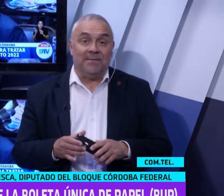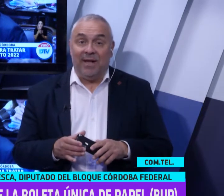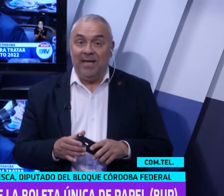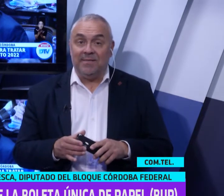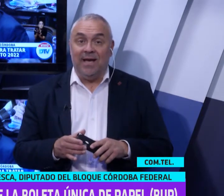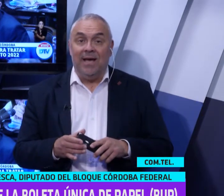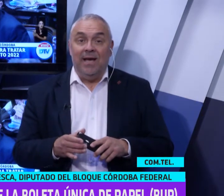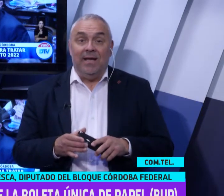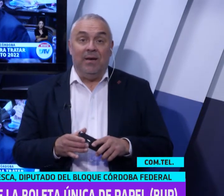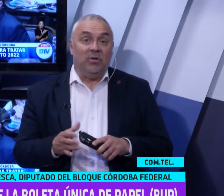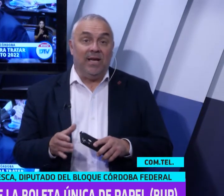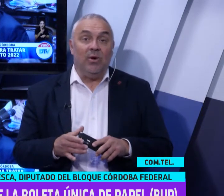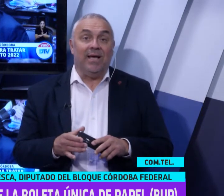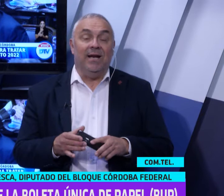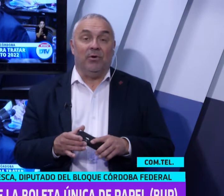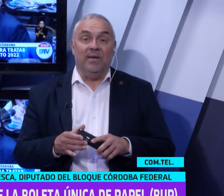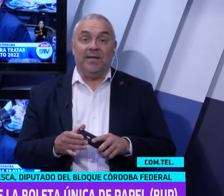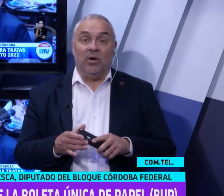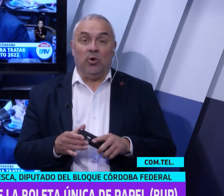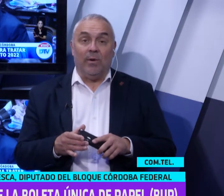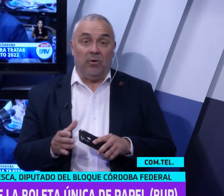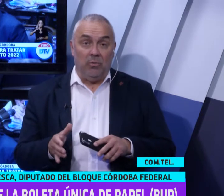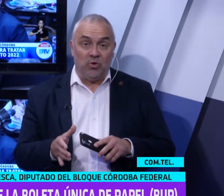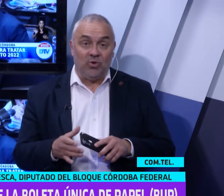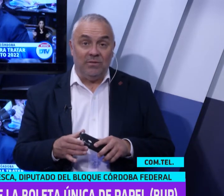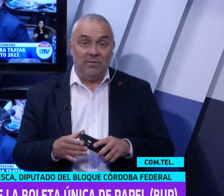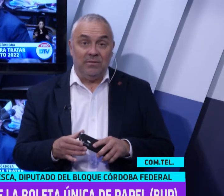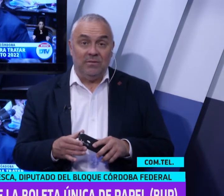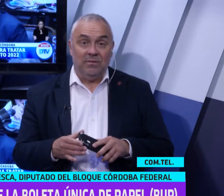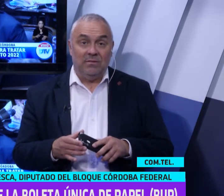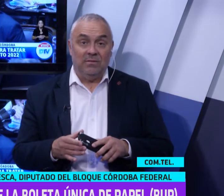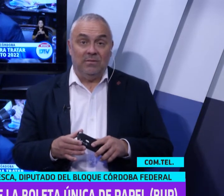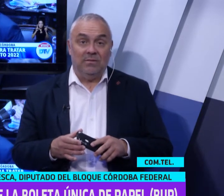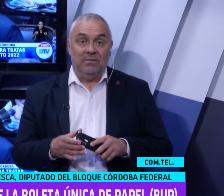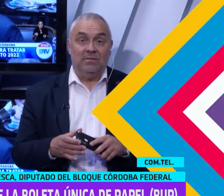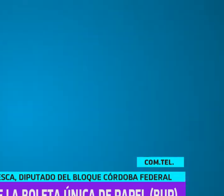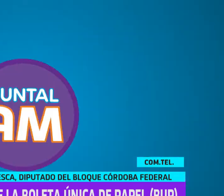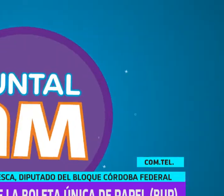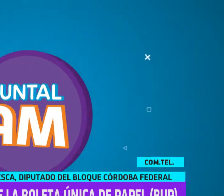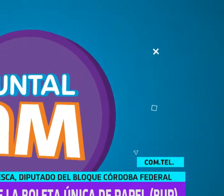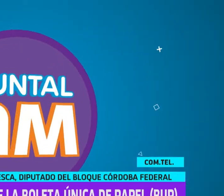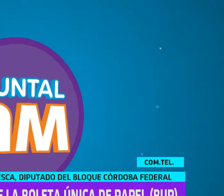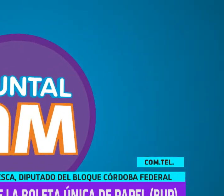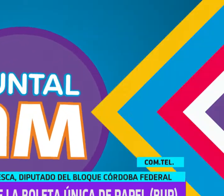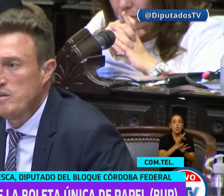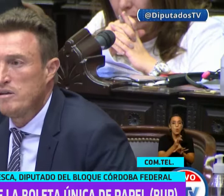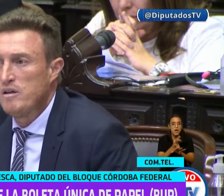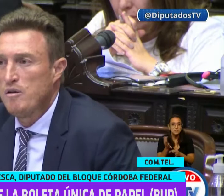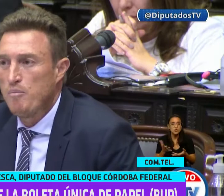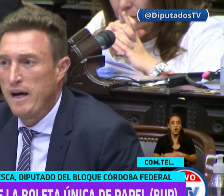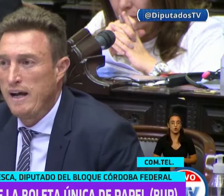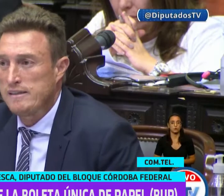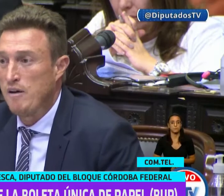exitosa experiencia que hemos tenido aquí en la provincia de Córdoba con la BUS. Realmente, como vos también lo